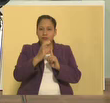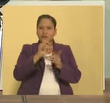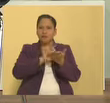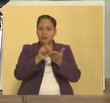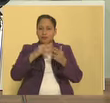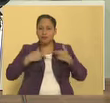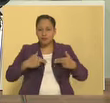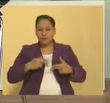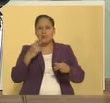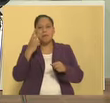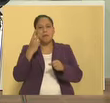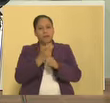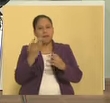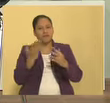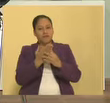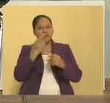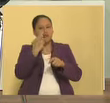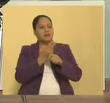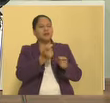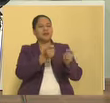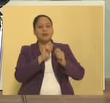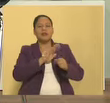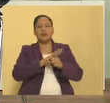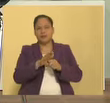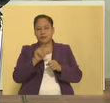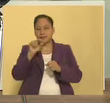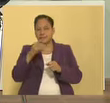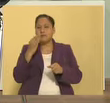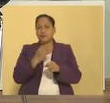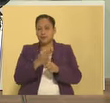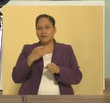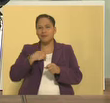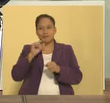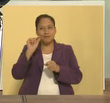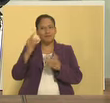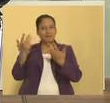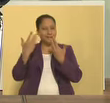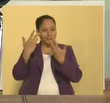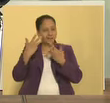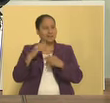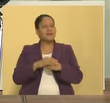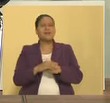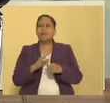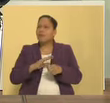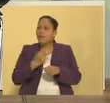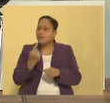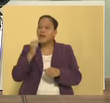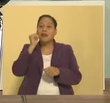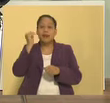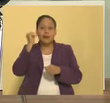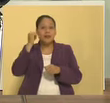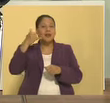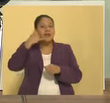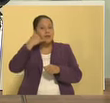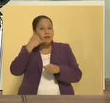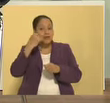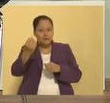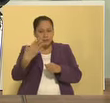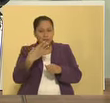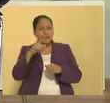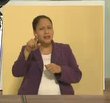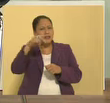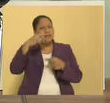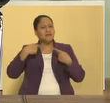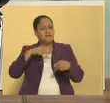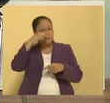2. Sí, ¿Cómo estás, Buenos abogada? días. Bien, aquí un poquito regañada. Fíjate que ¿Por qué? ayer recibimos llamadas y hay